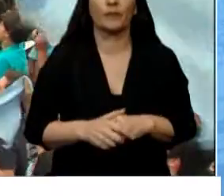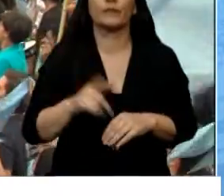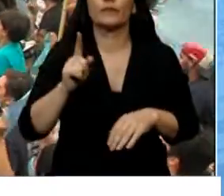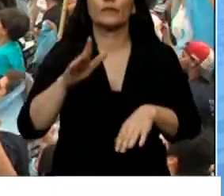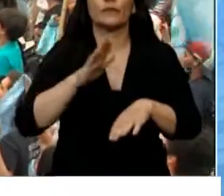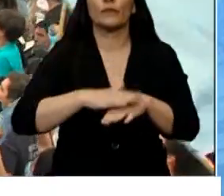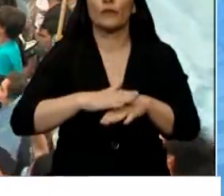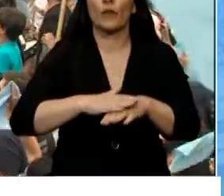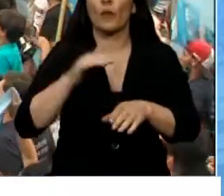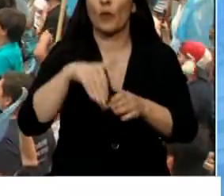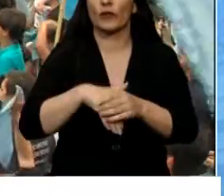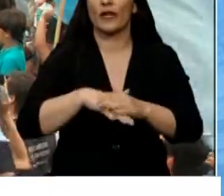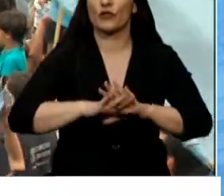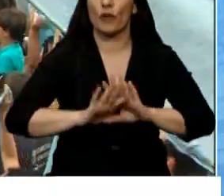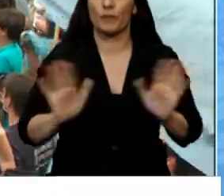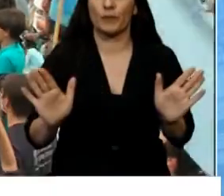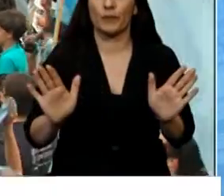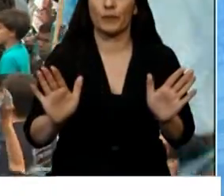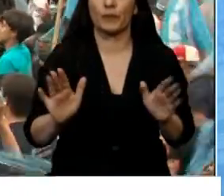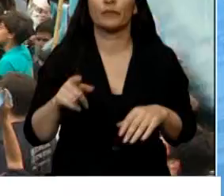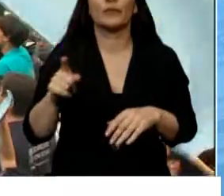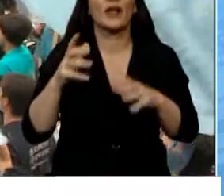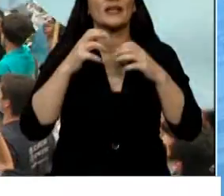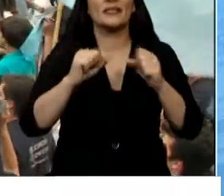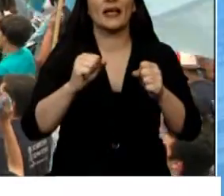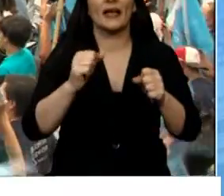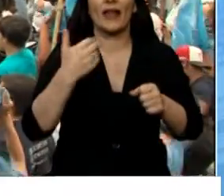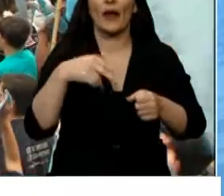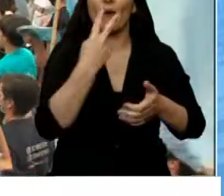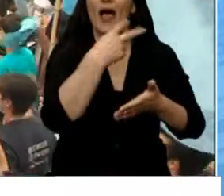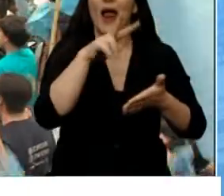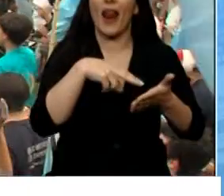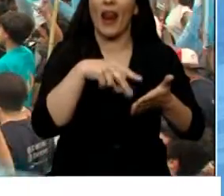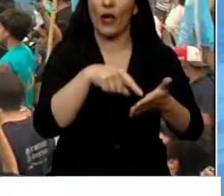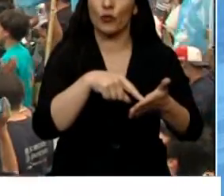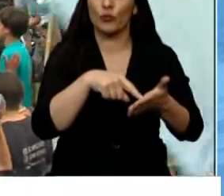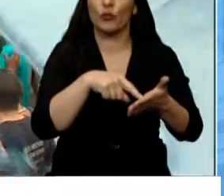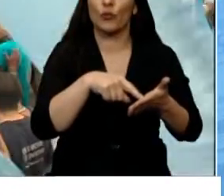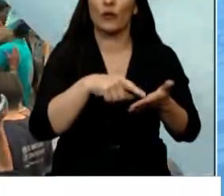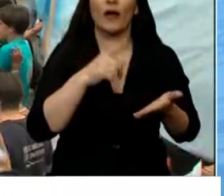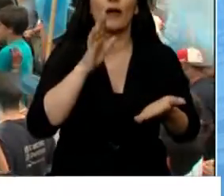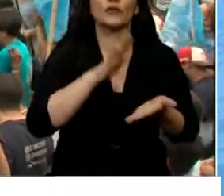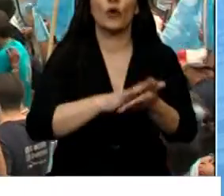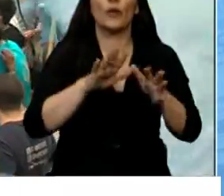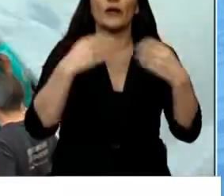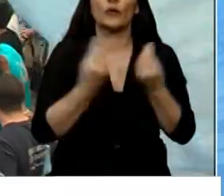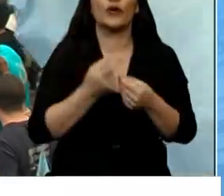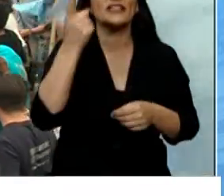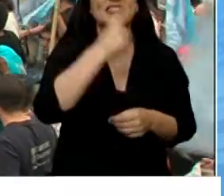Se cierra la votación. Por secretaría se dará lectura del